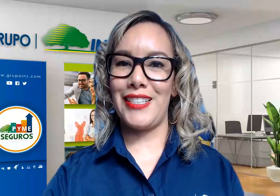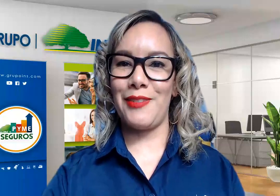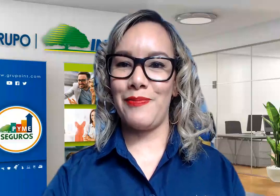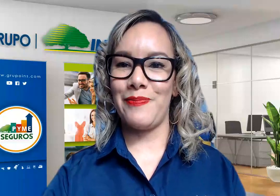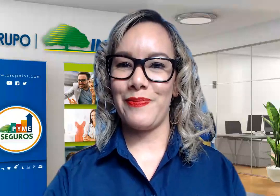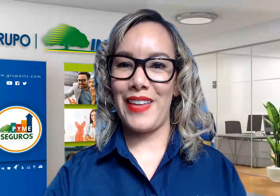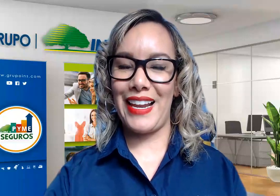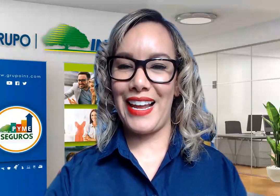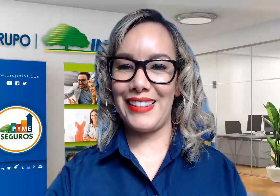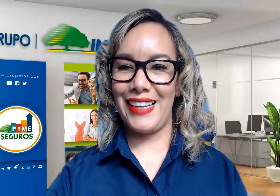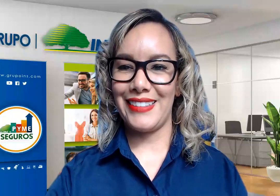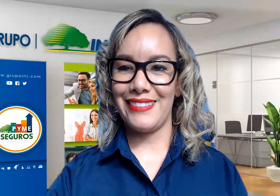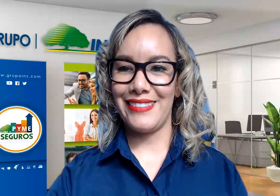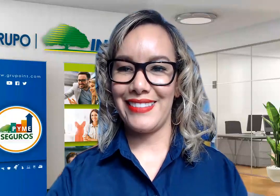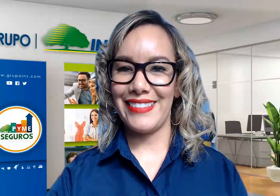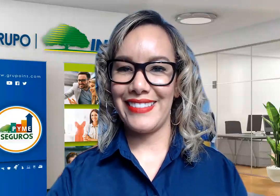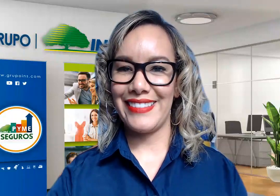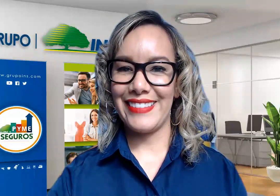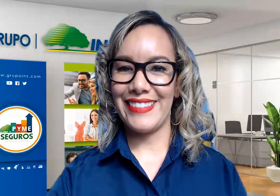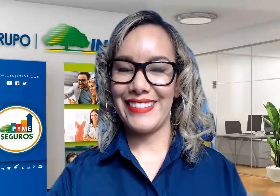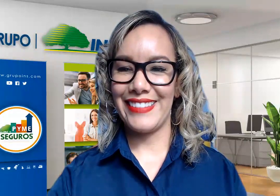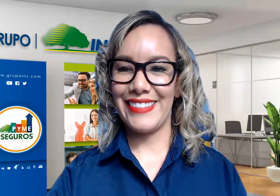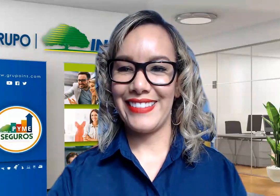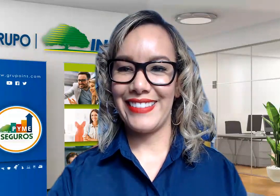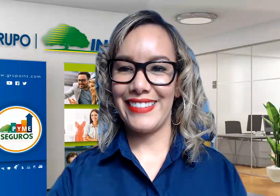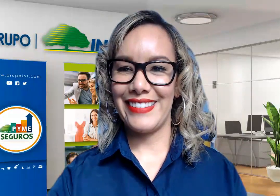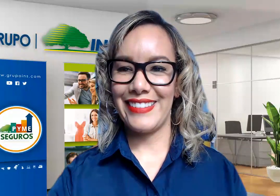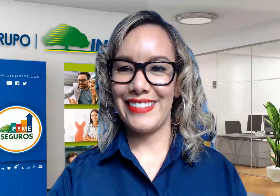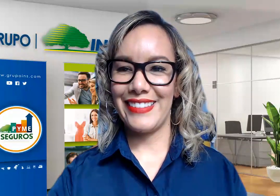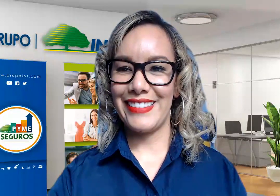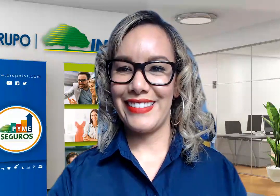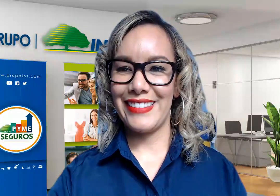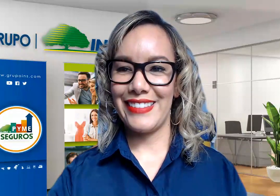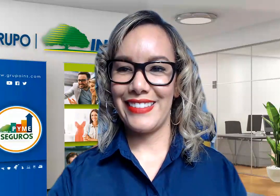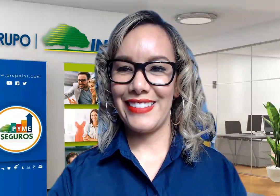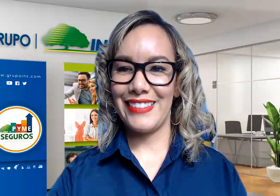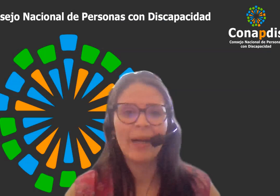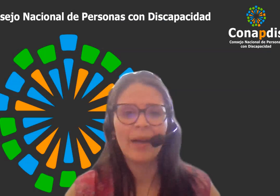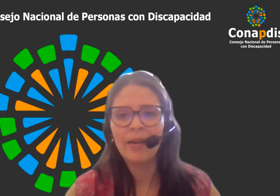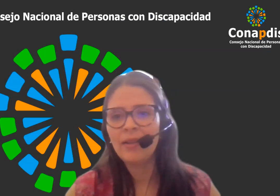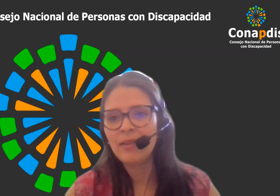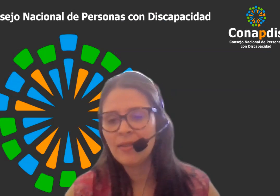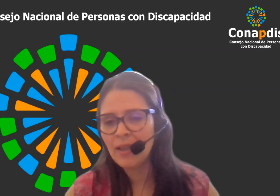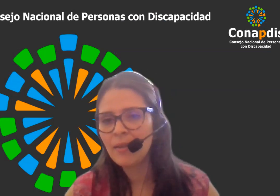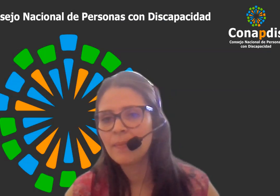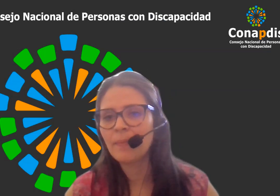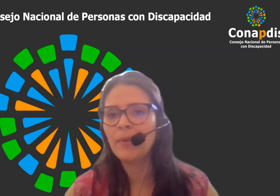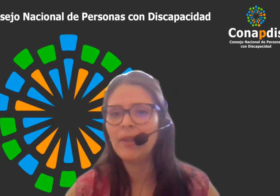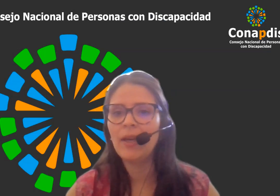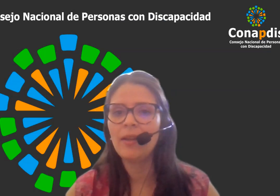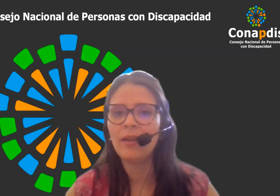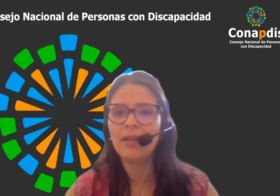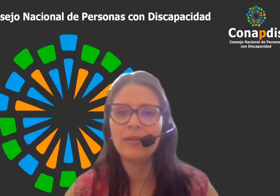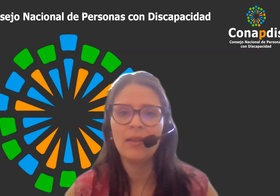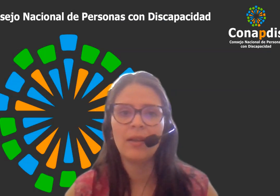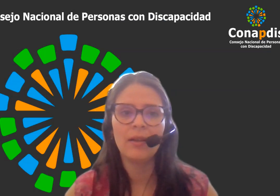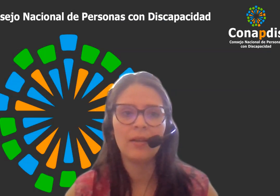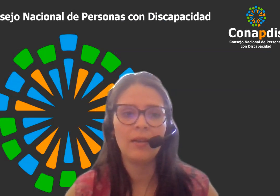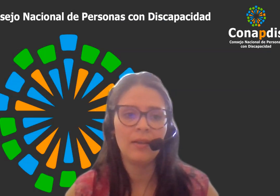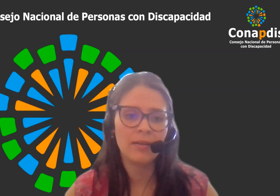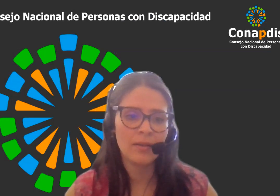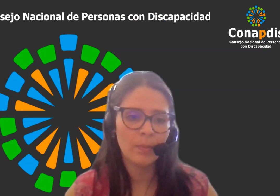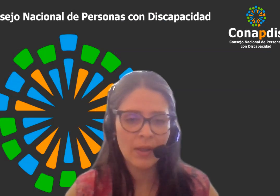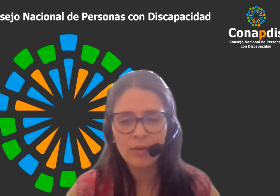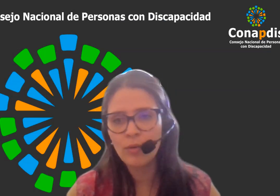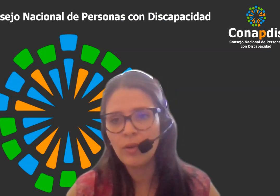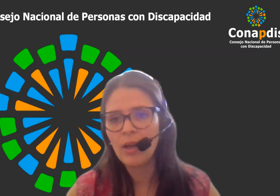todo suyo Doña Sharon adelante Muchas gracias bueno para iniciar verdad quisiera